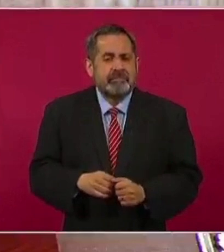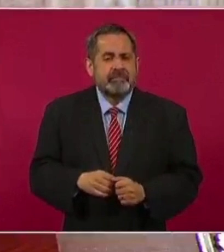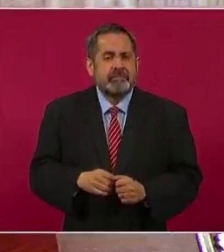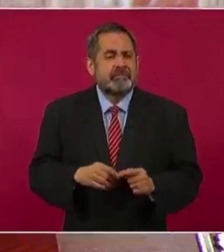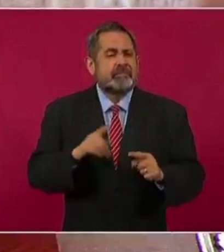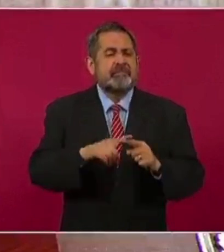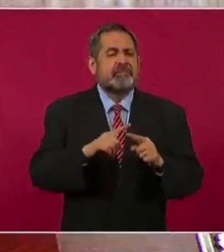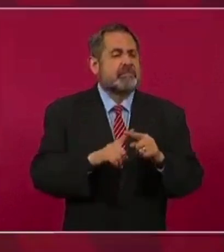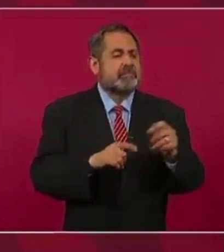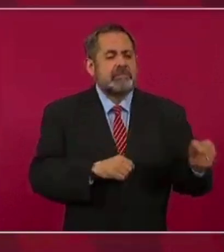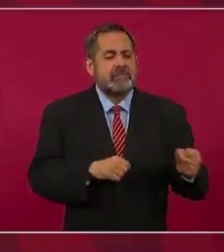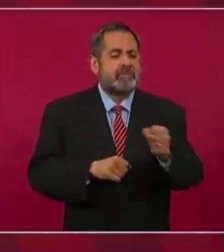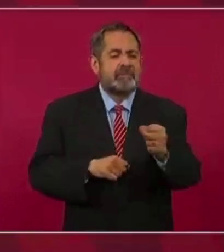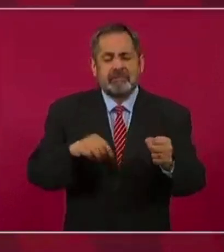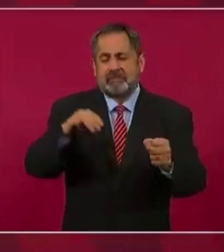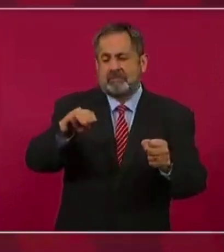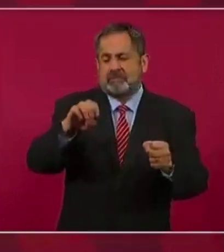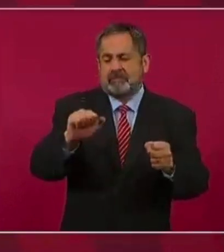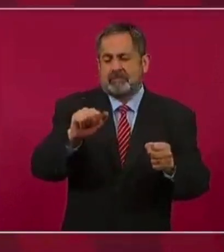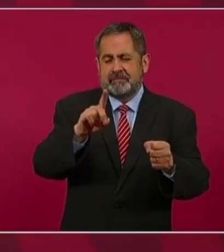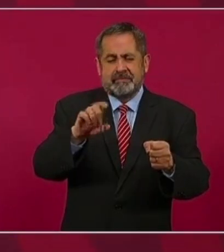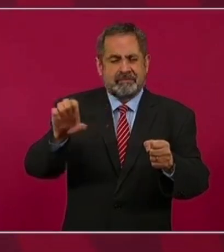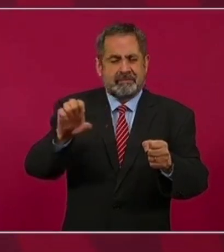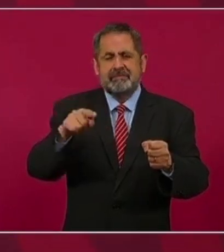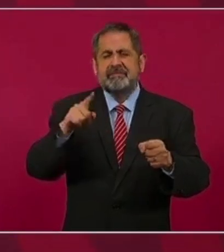¿Quién puso a MIT?